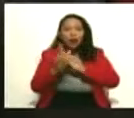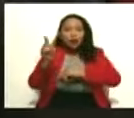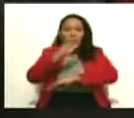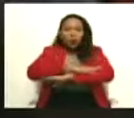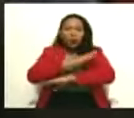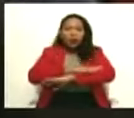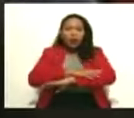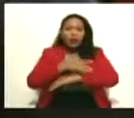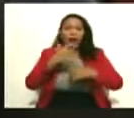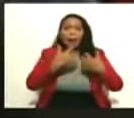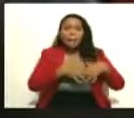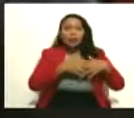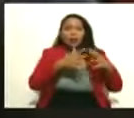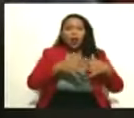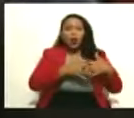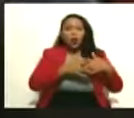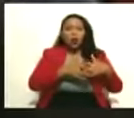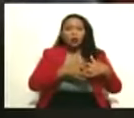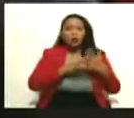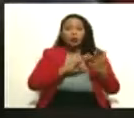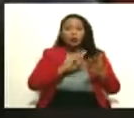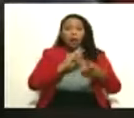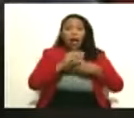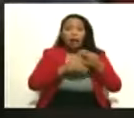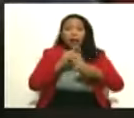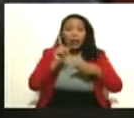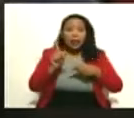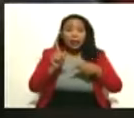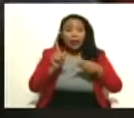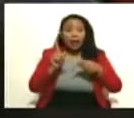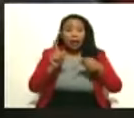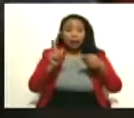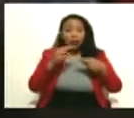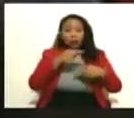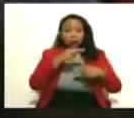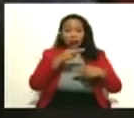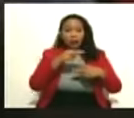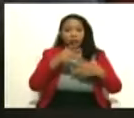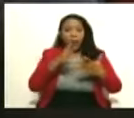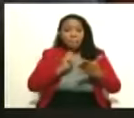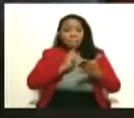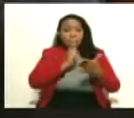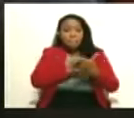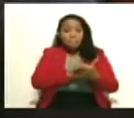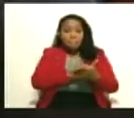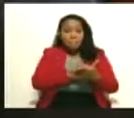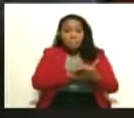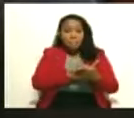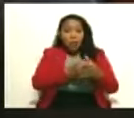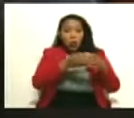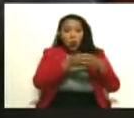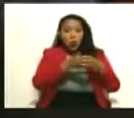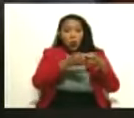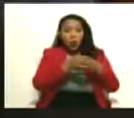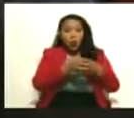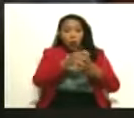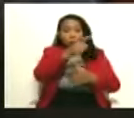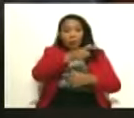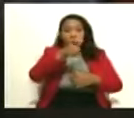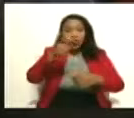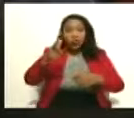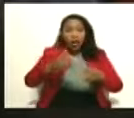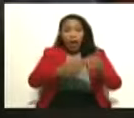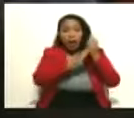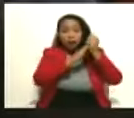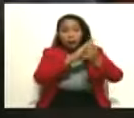de la ExxonMobil? O sea, llegar hasta ese punto, hasta ese nivel tan bajo de pagarle a líderes